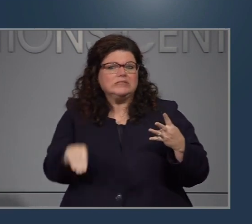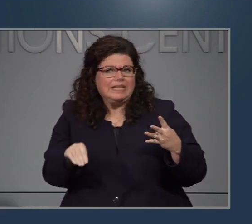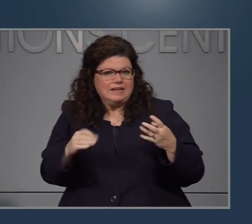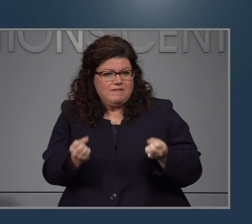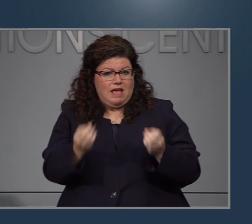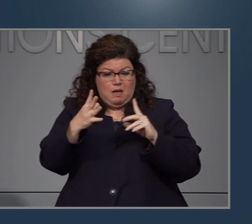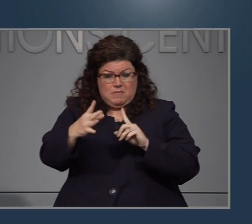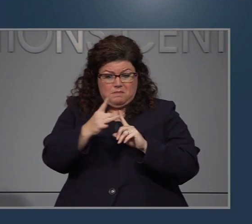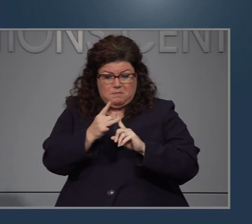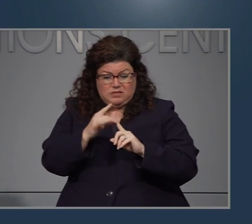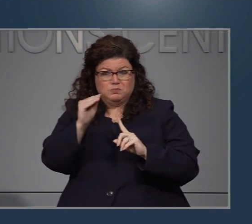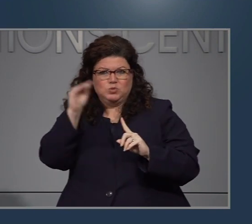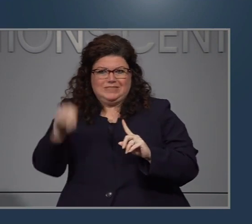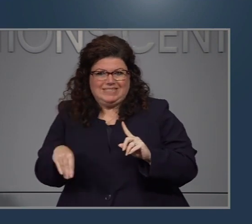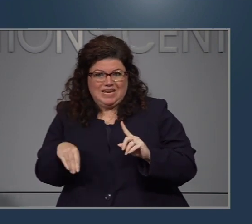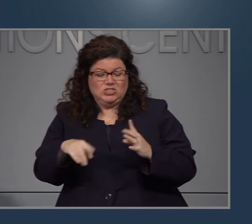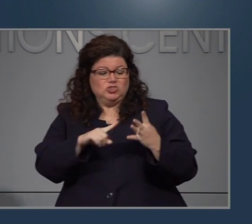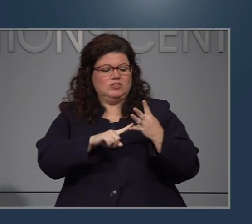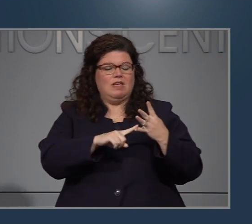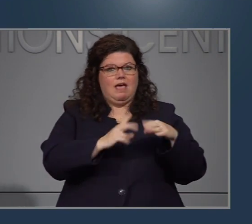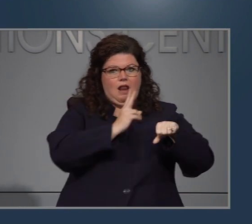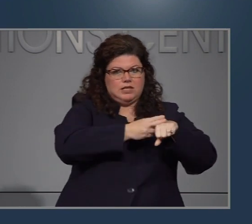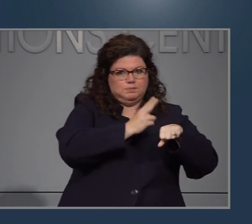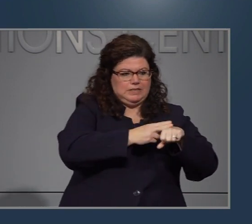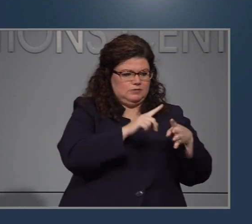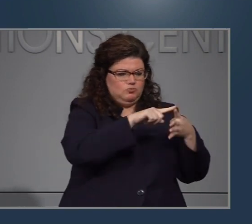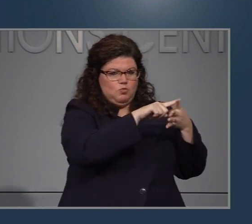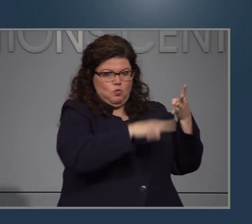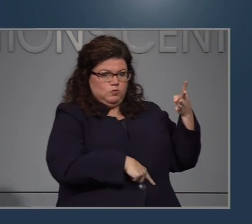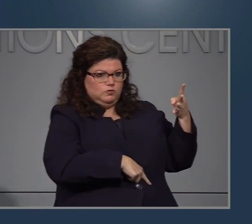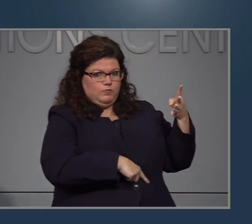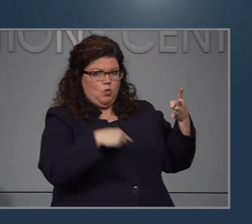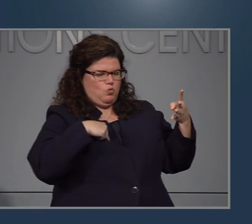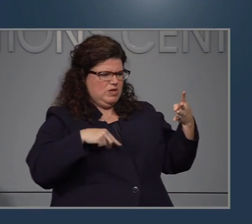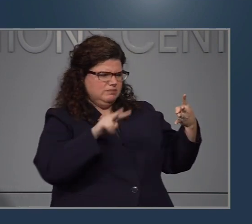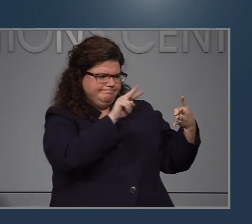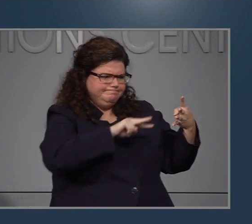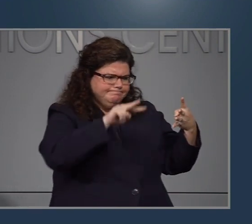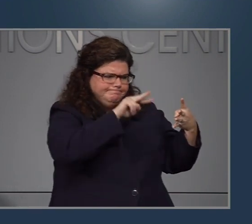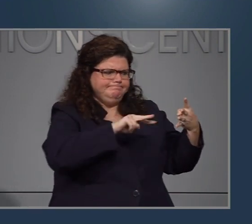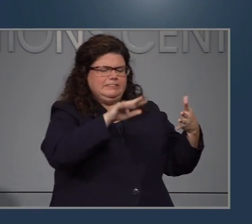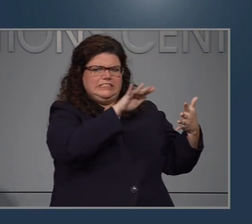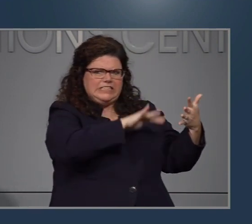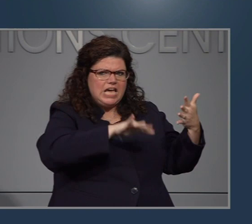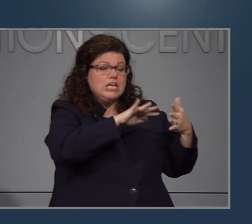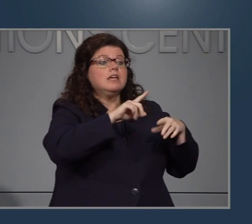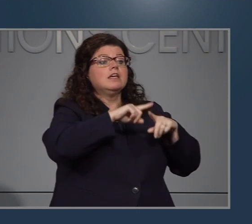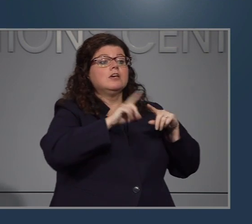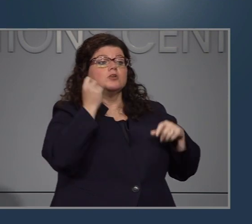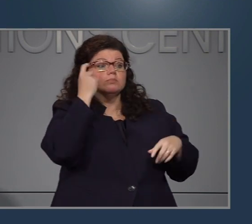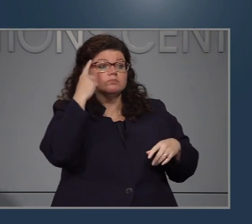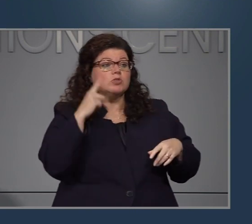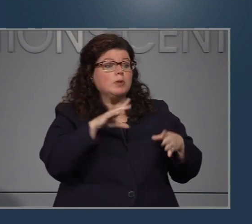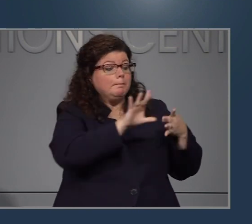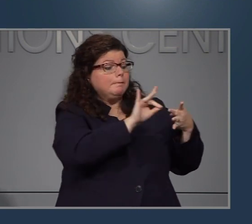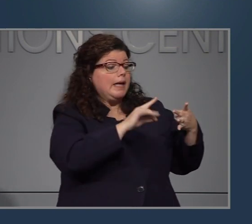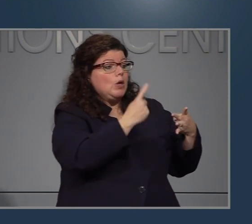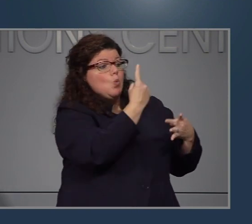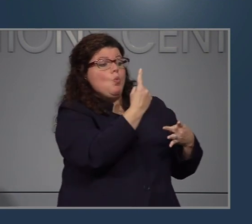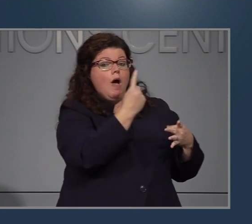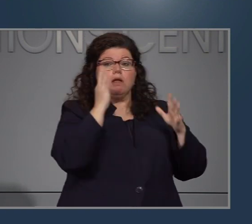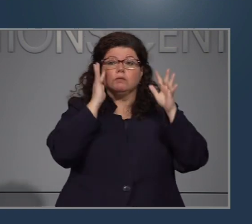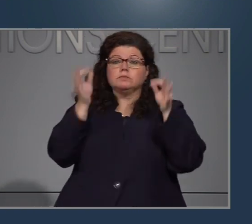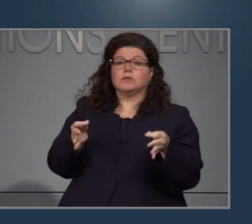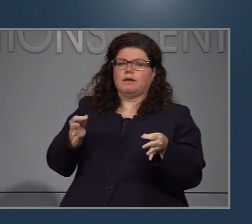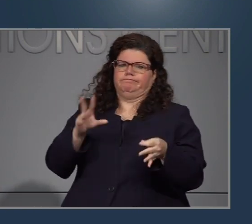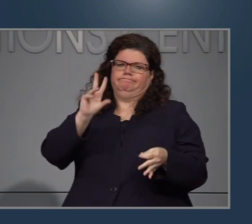y hospitalizaciones. Estas nos ayudan a poder, pero no nada más podemos basarnos en los datos de